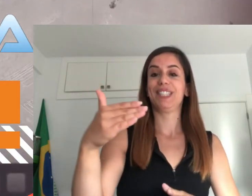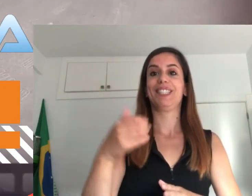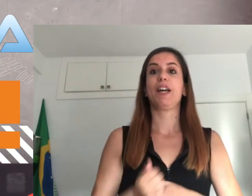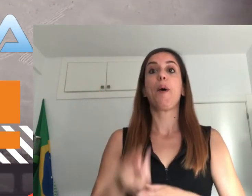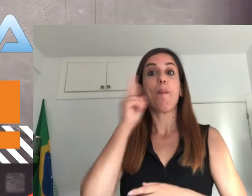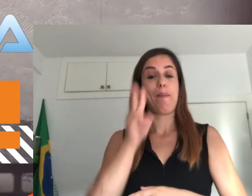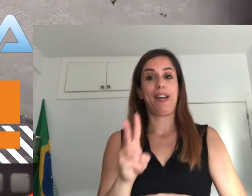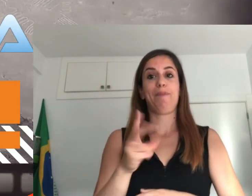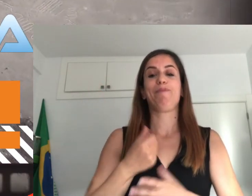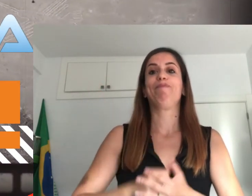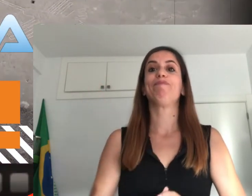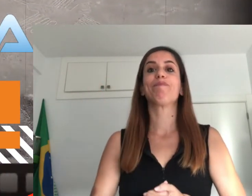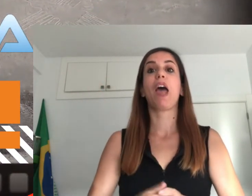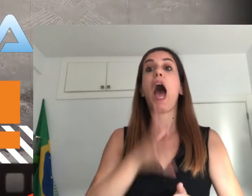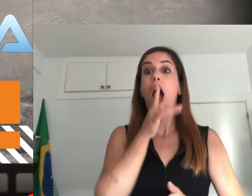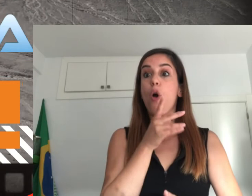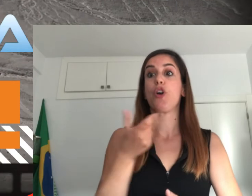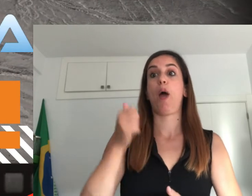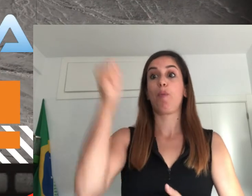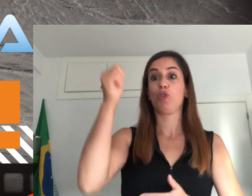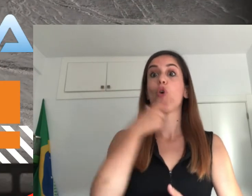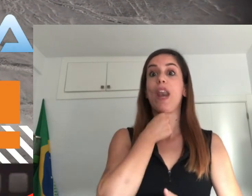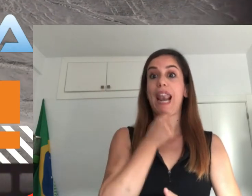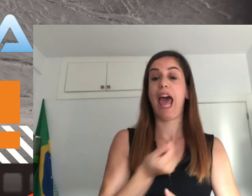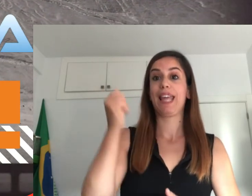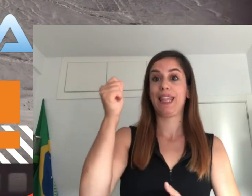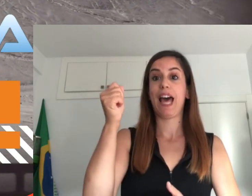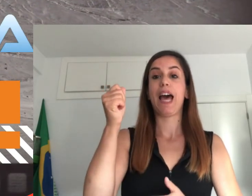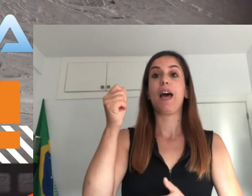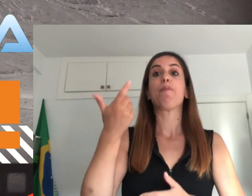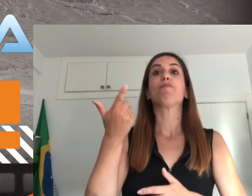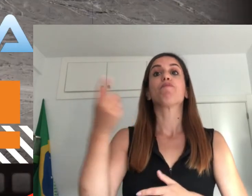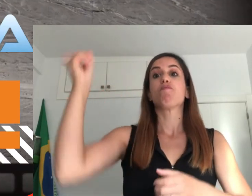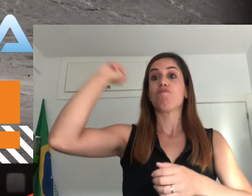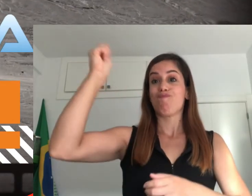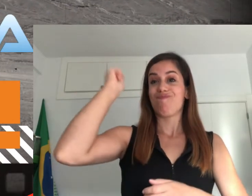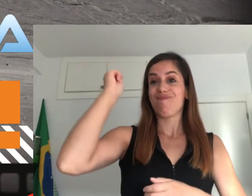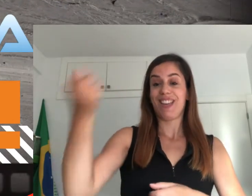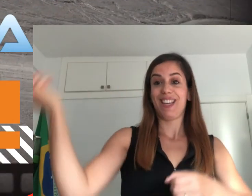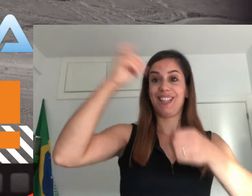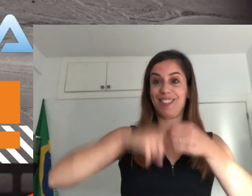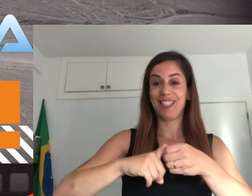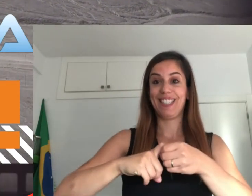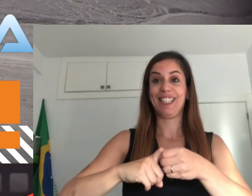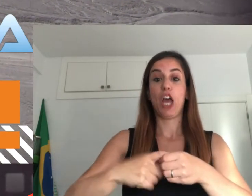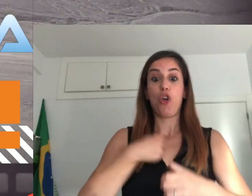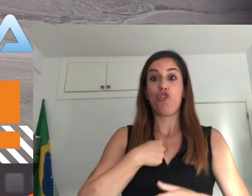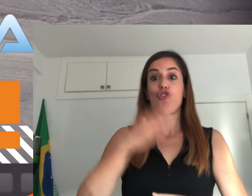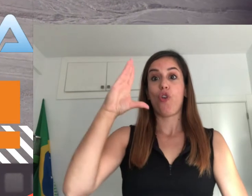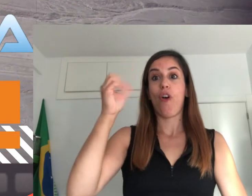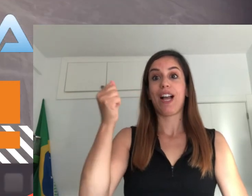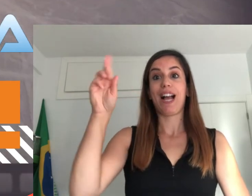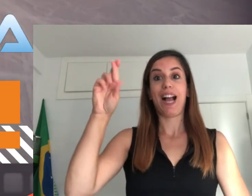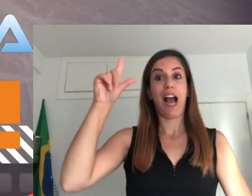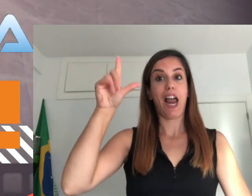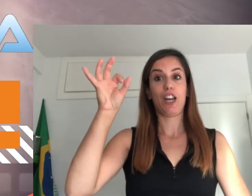ahora sí, desgasten el botón de like y suscríbanse si aún no lo han hecho. No se olviden de darle a la campanita para estar